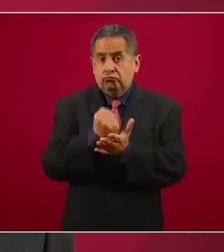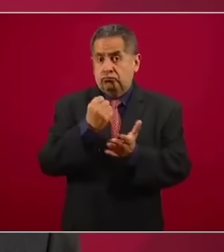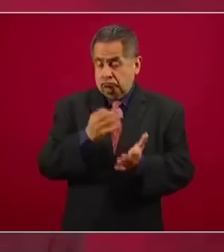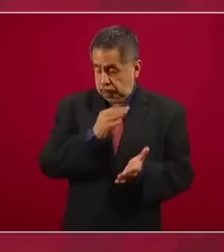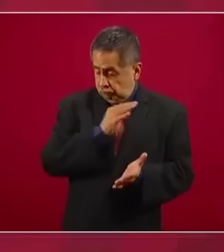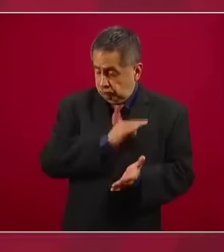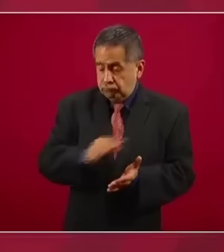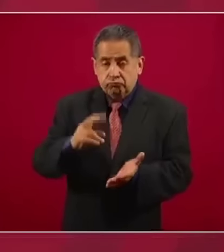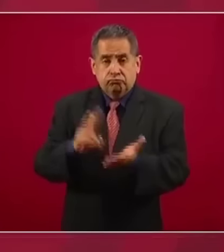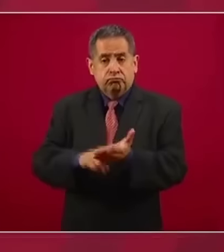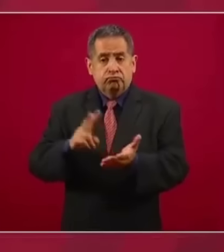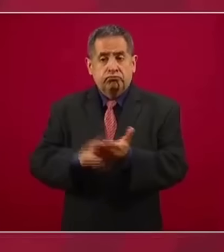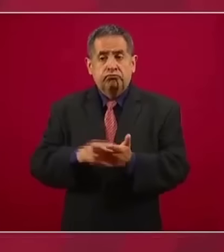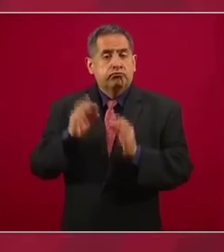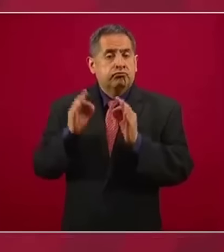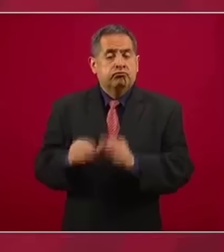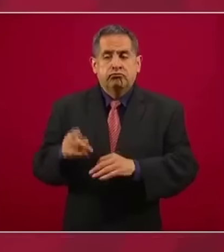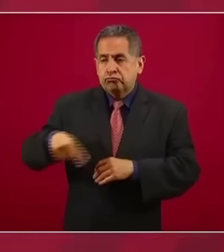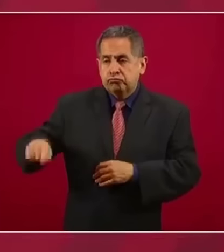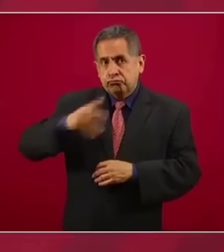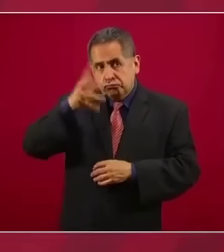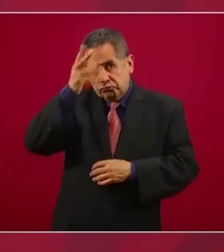porque se ha hecho